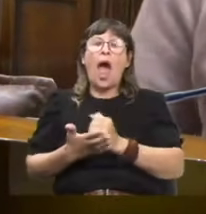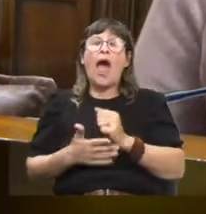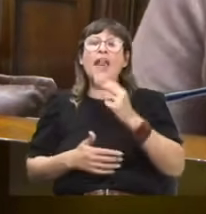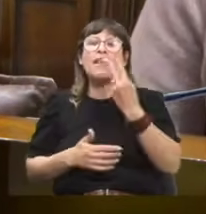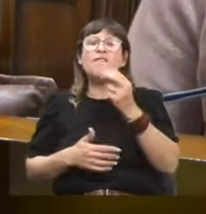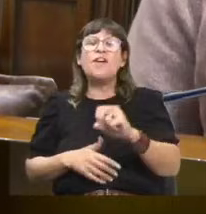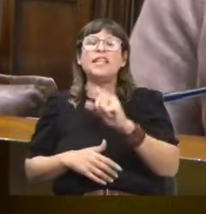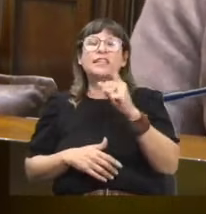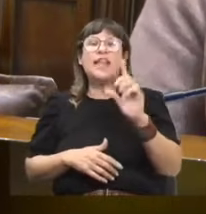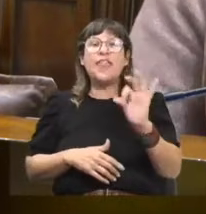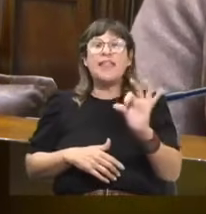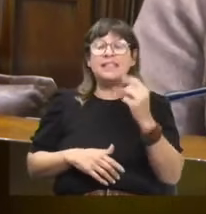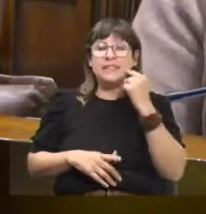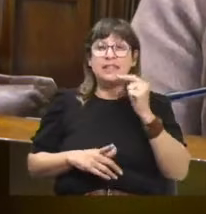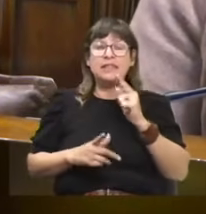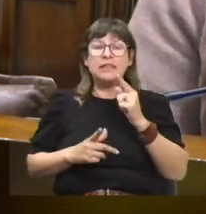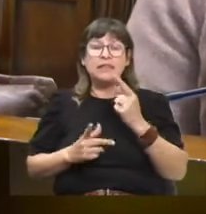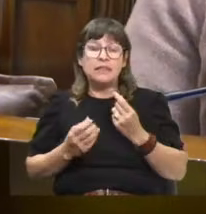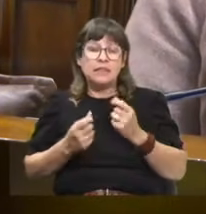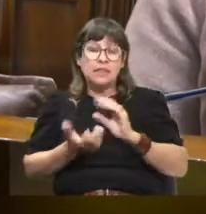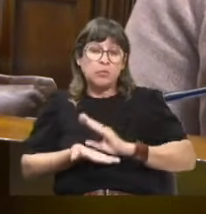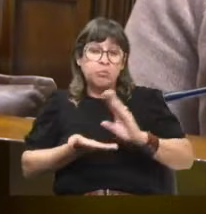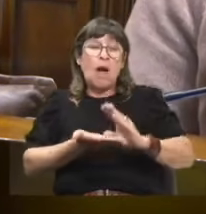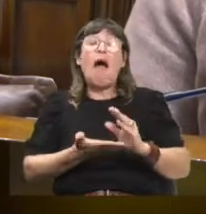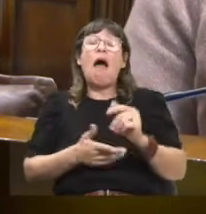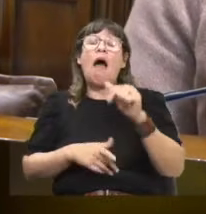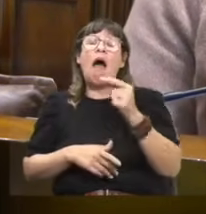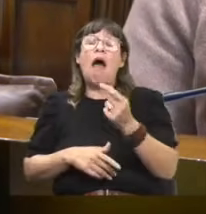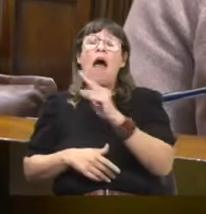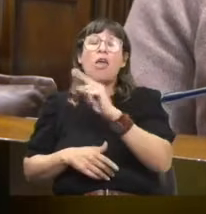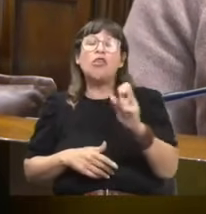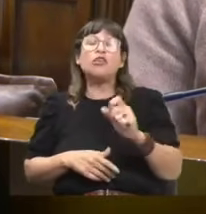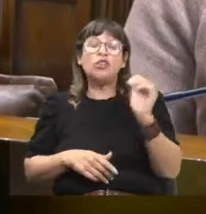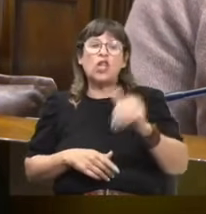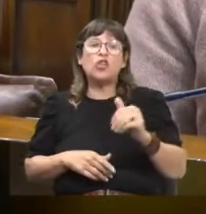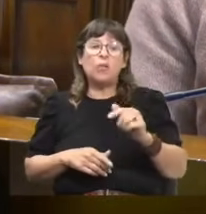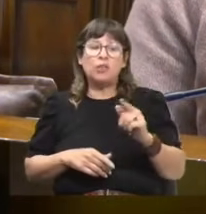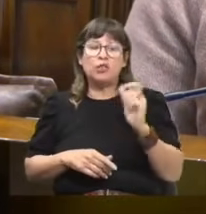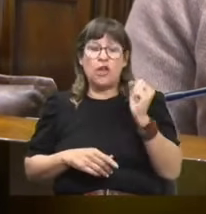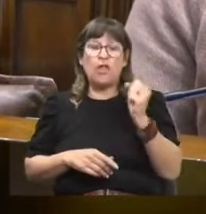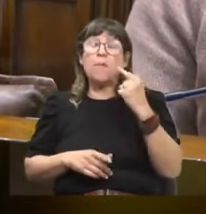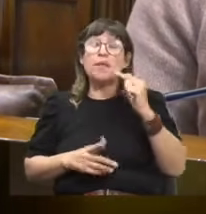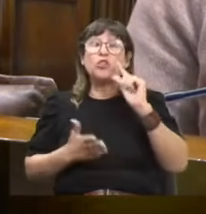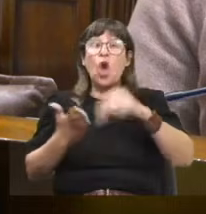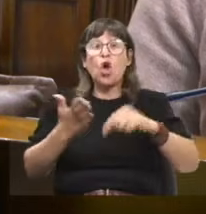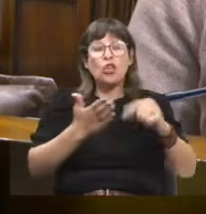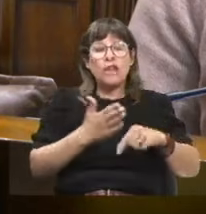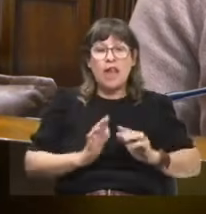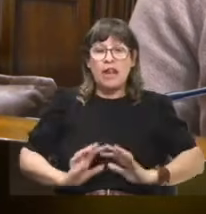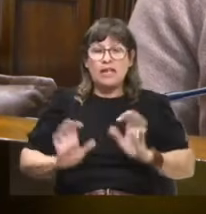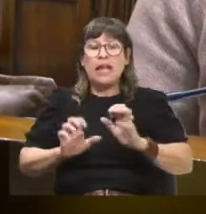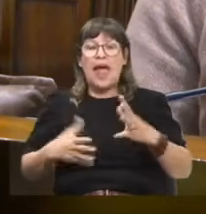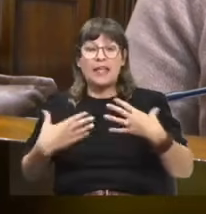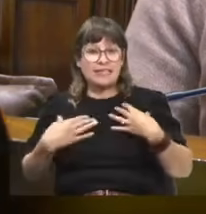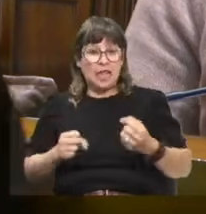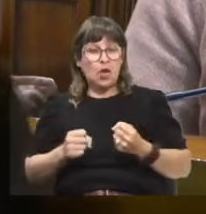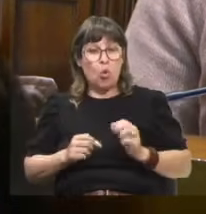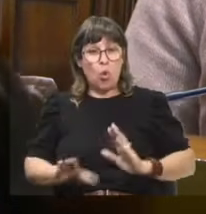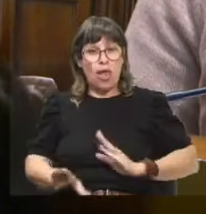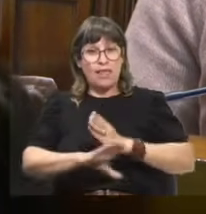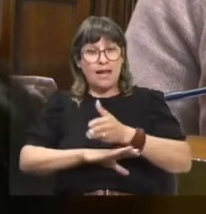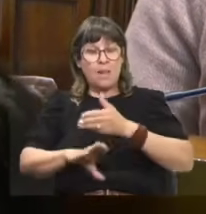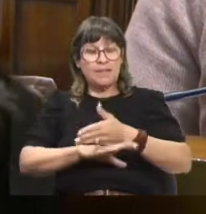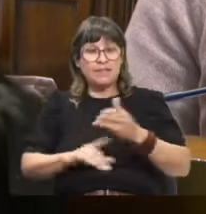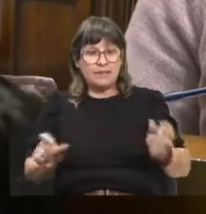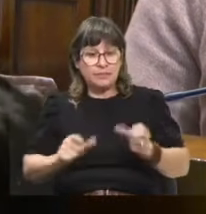septiembre, destinando 200 millones de pesos a la contratación de personal de salud y la participación activa